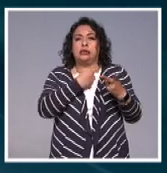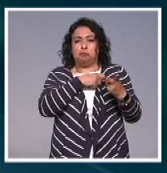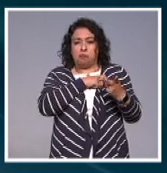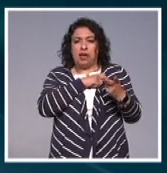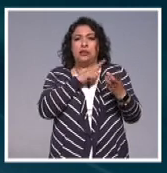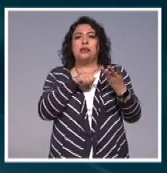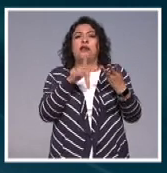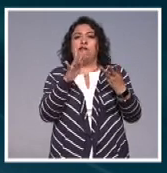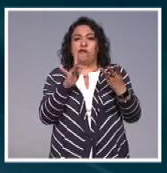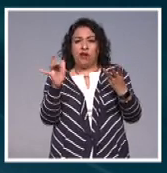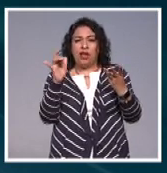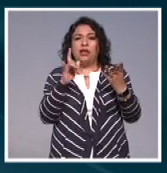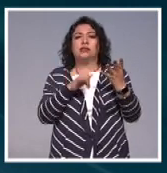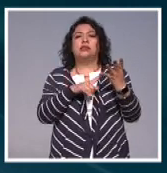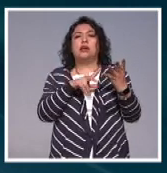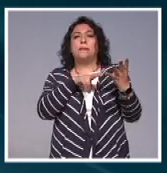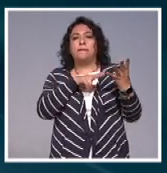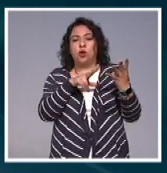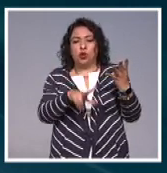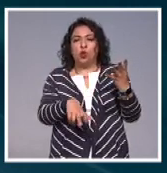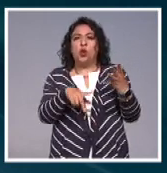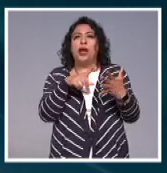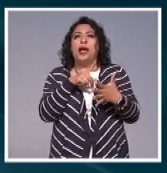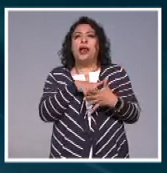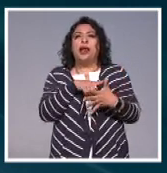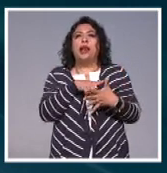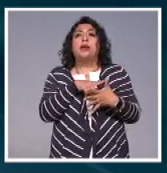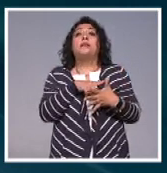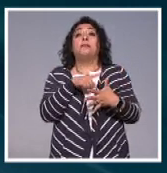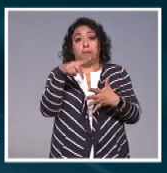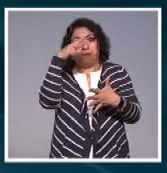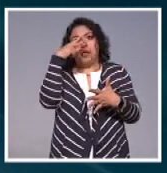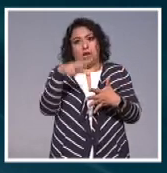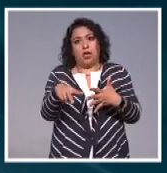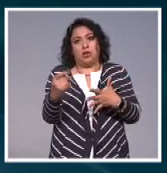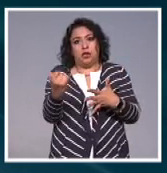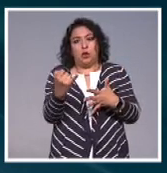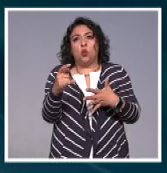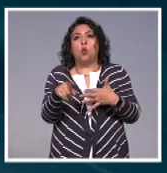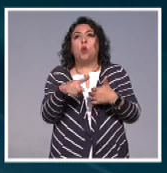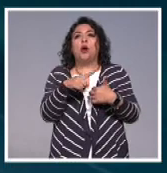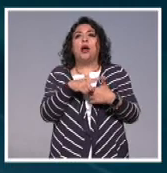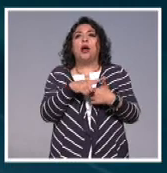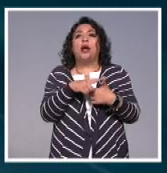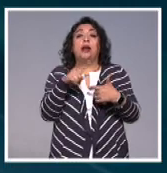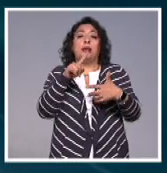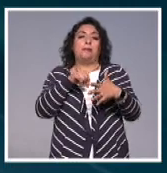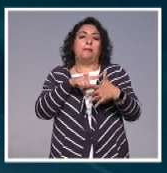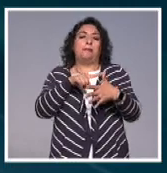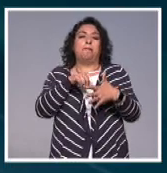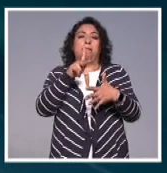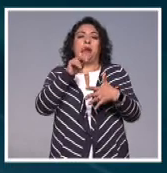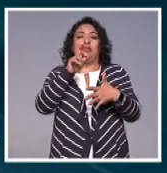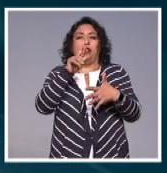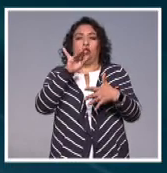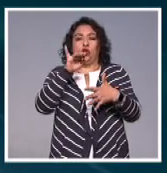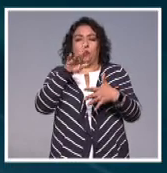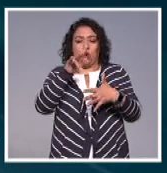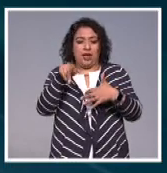España, en Francia, Portugal, también en México, el coro de Patricia Morales.